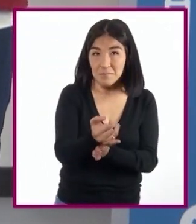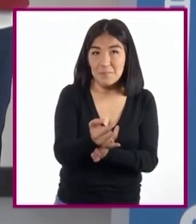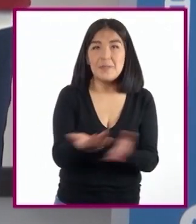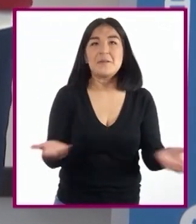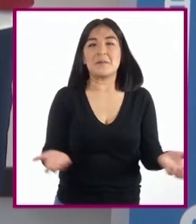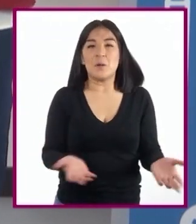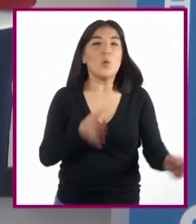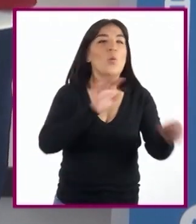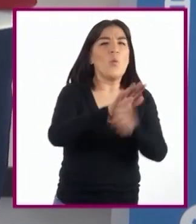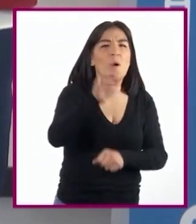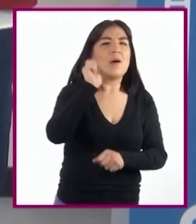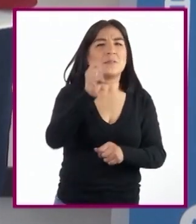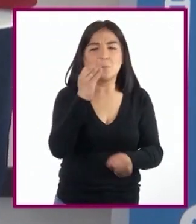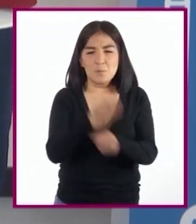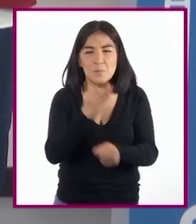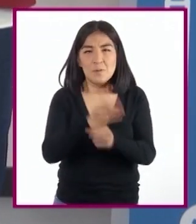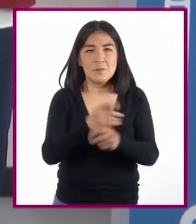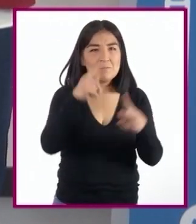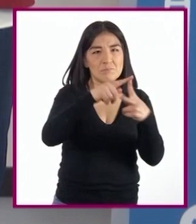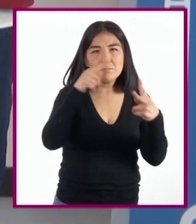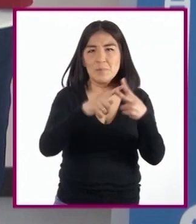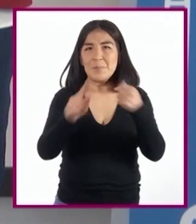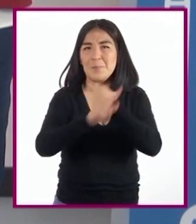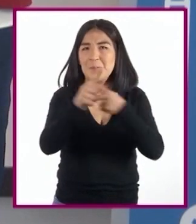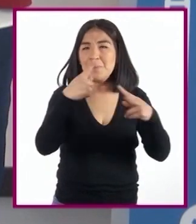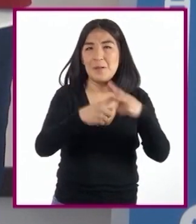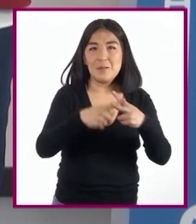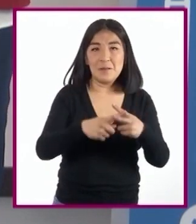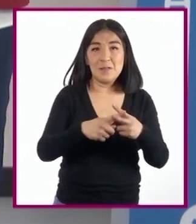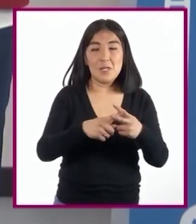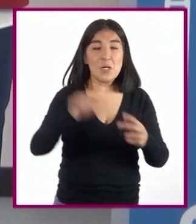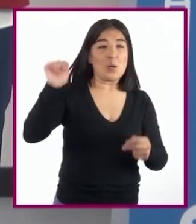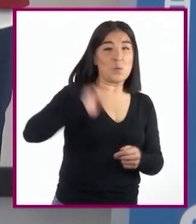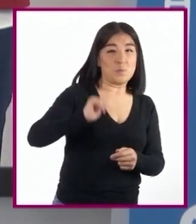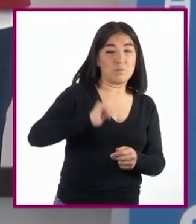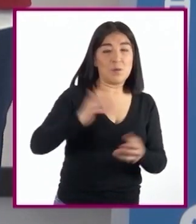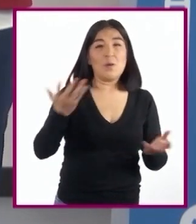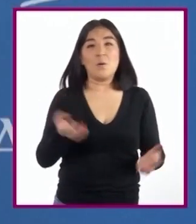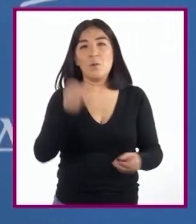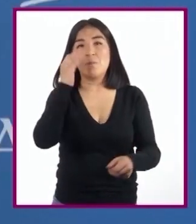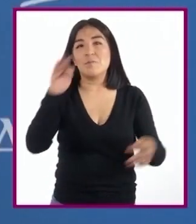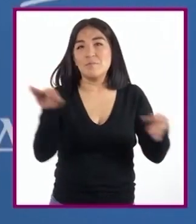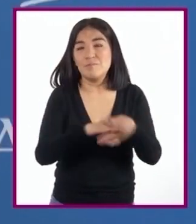tipo de probabilidad se estudió en estos problemas? ¿Clásica o frecuencial?